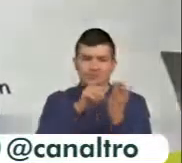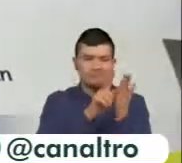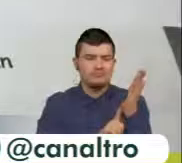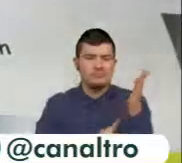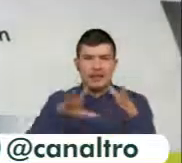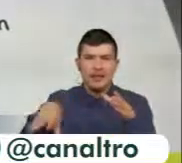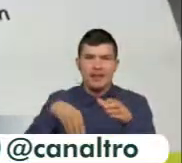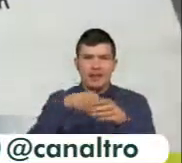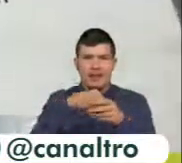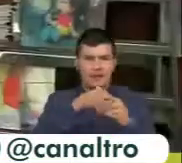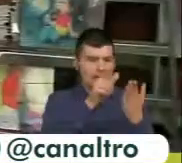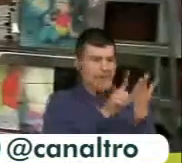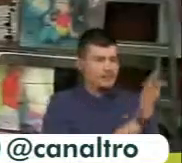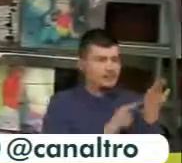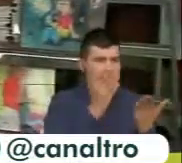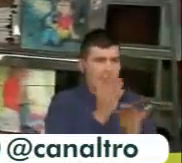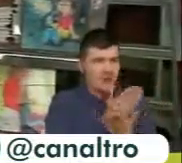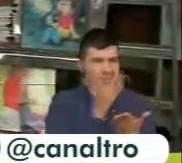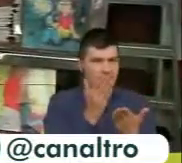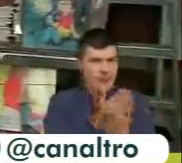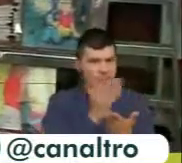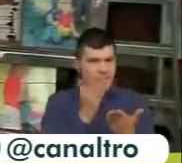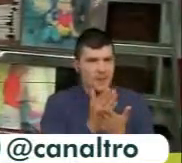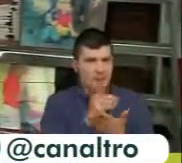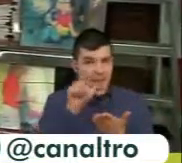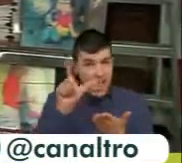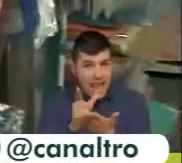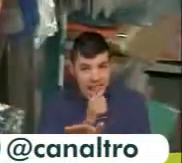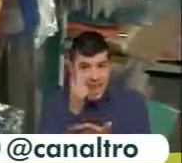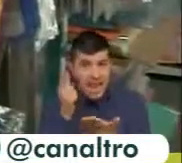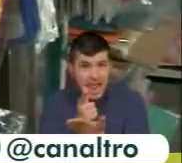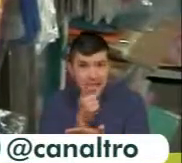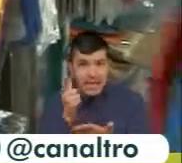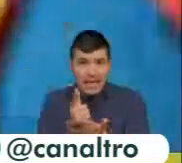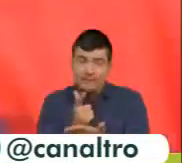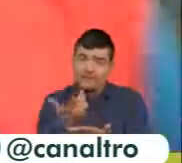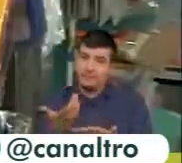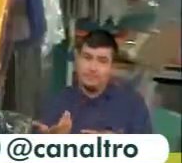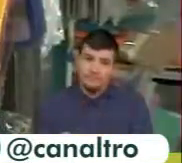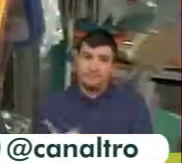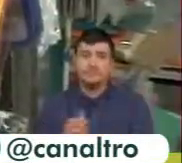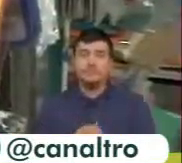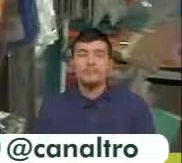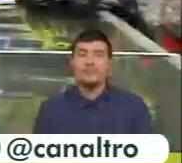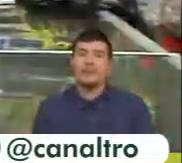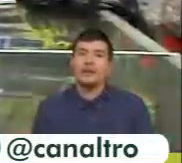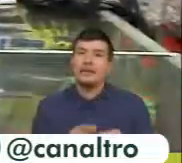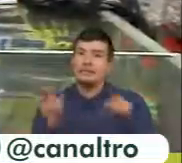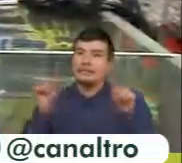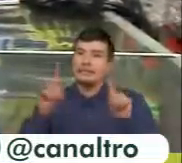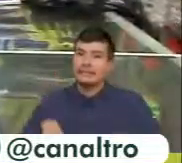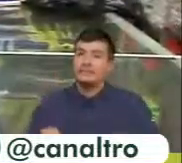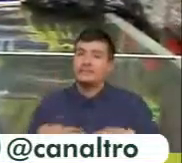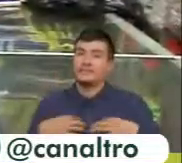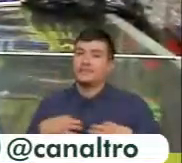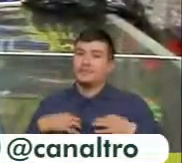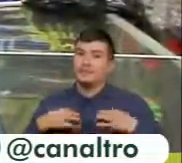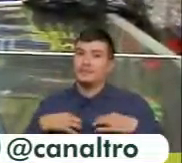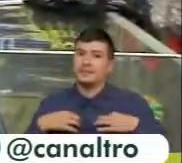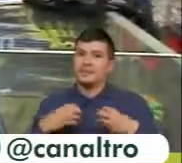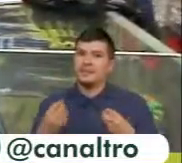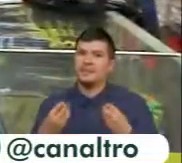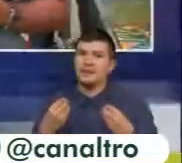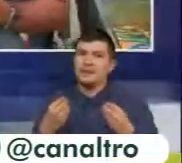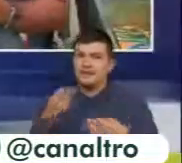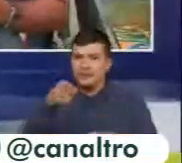la lista de útiles, los libros que pide la institución, que en muchos de los casos lo vende el mismo colegio, y también los uniformes para que sus